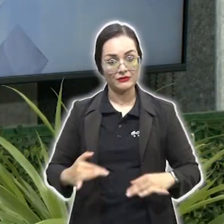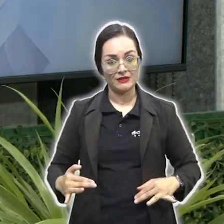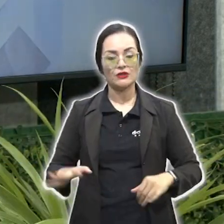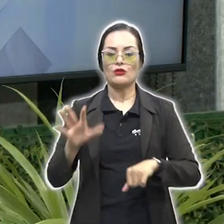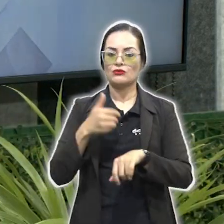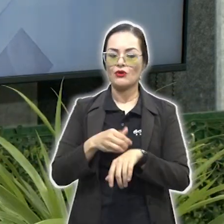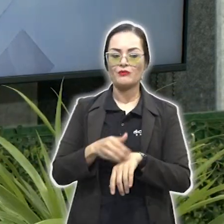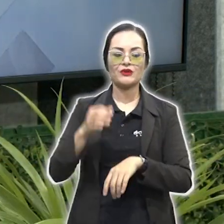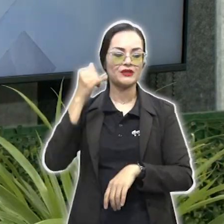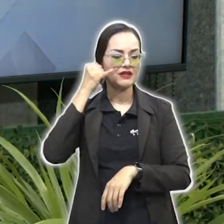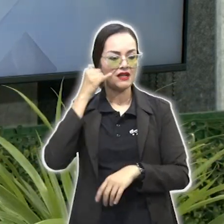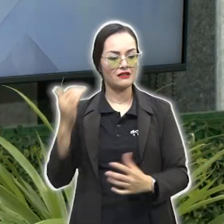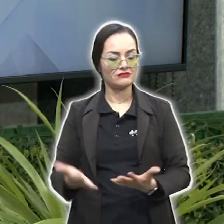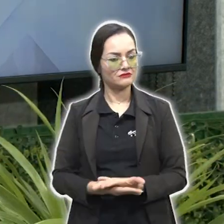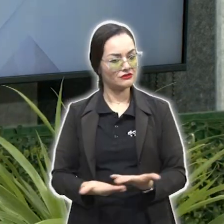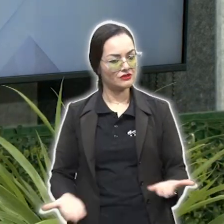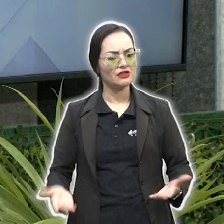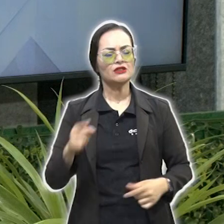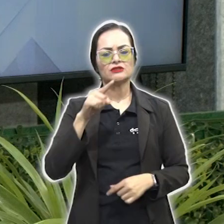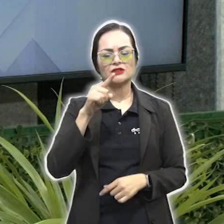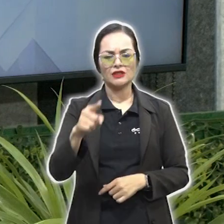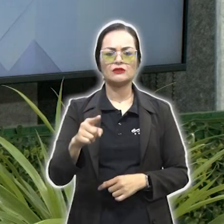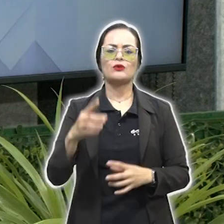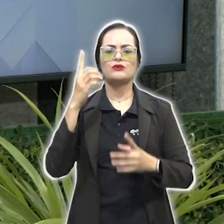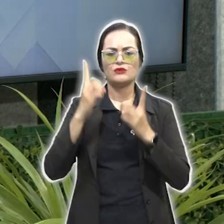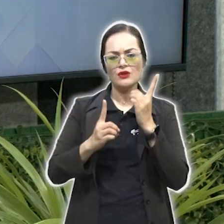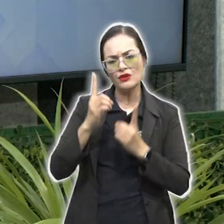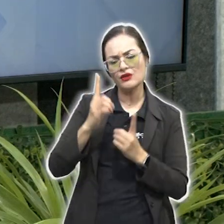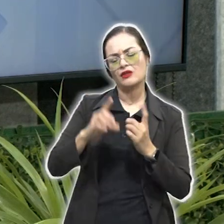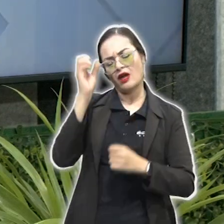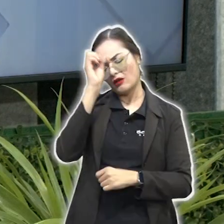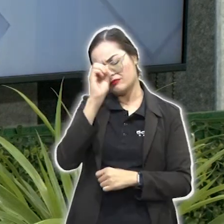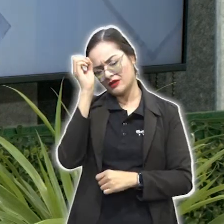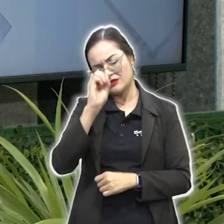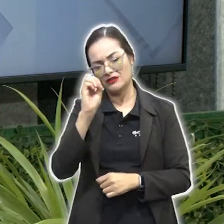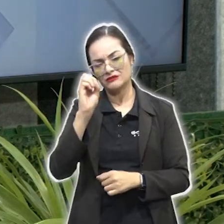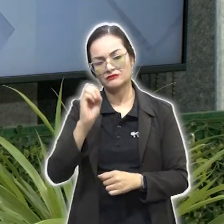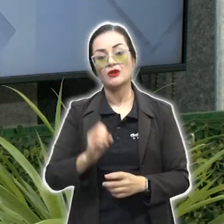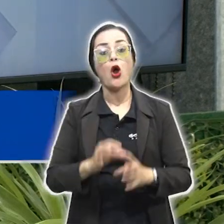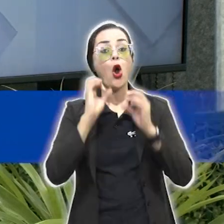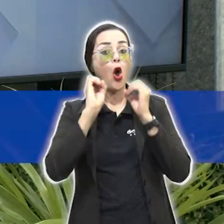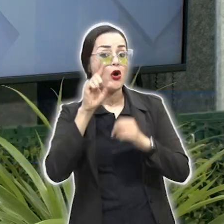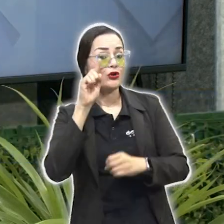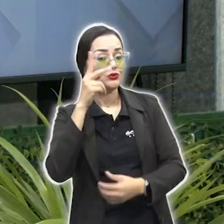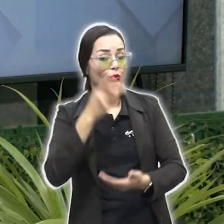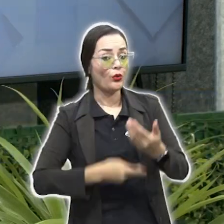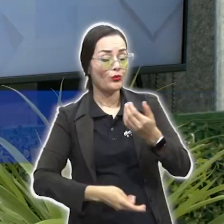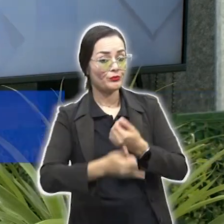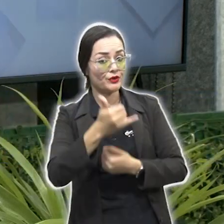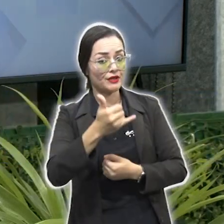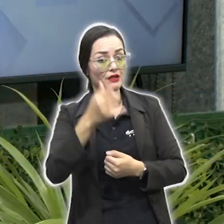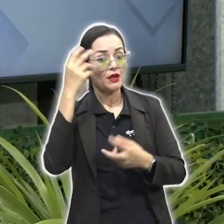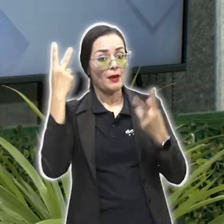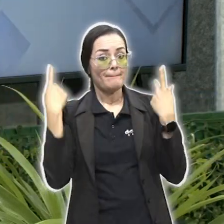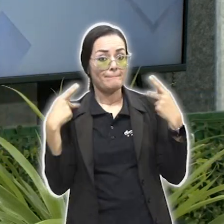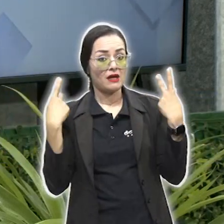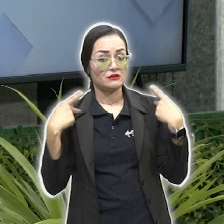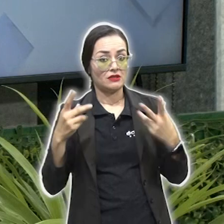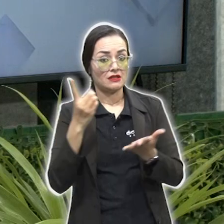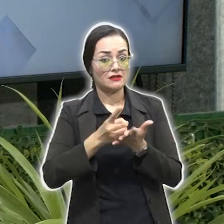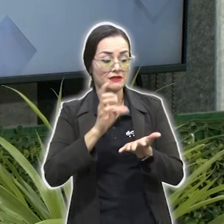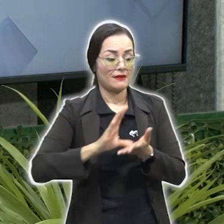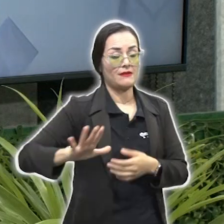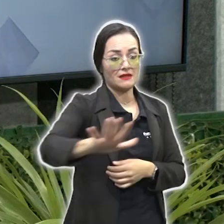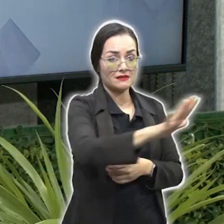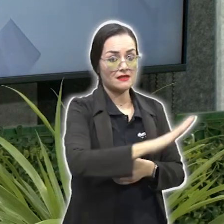nuestros contactos por si tienes algún comentario o sugerencia, pero también si tienes algún proyecto en